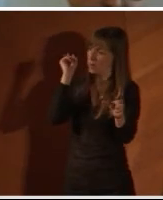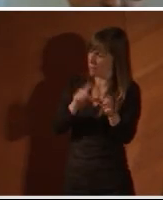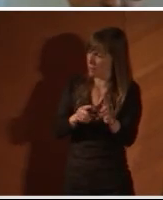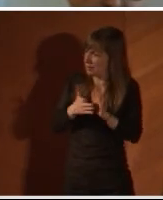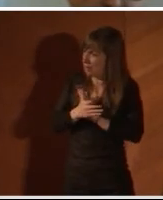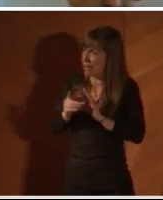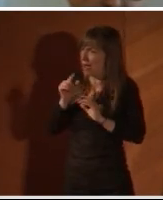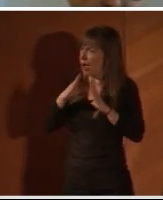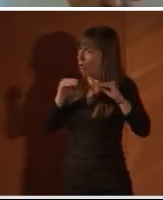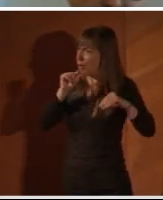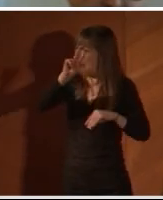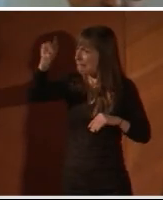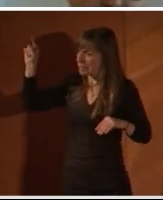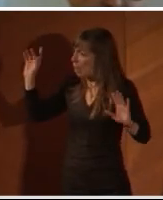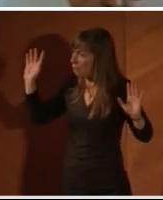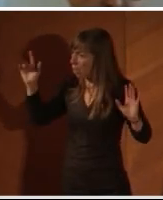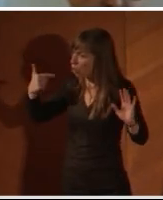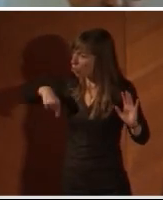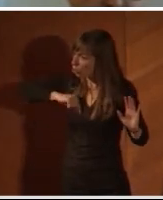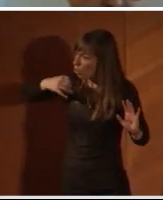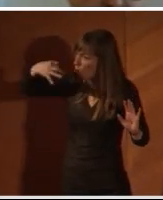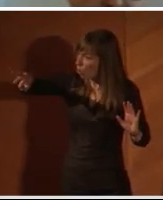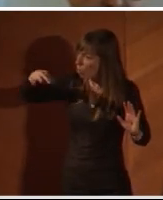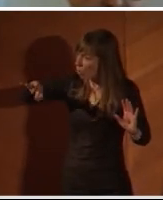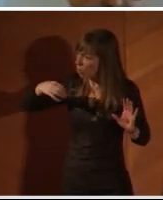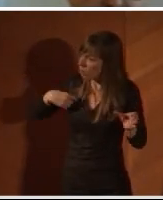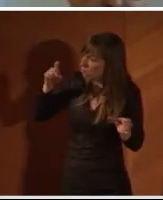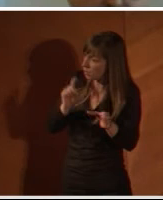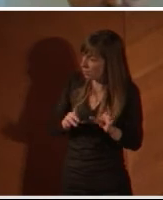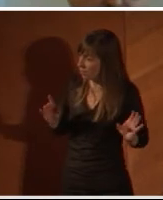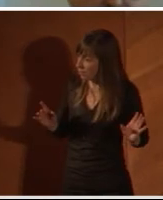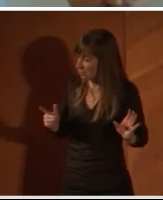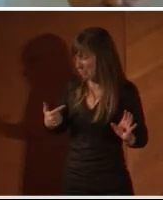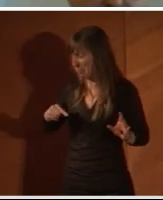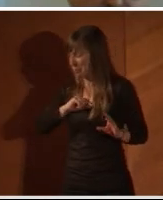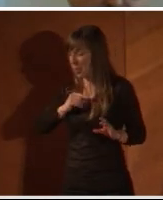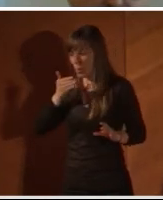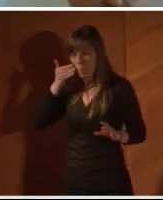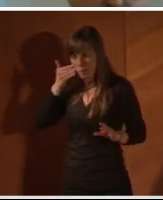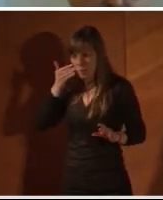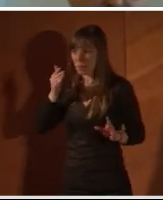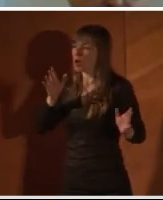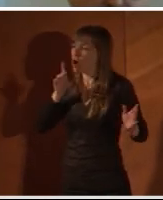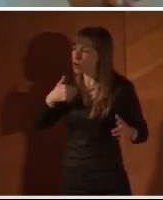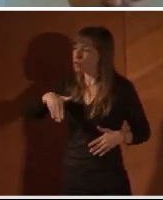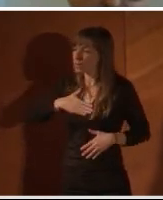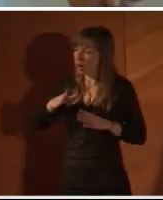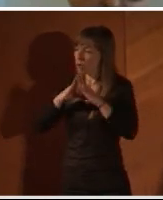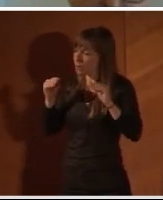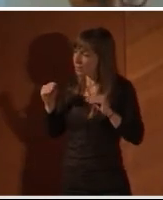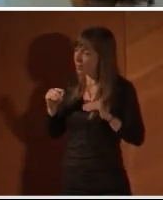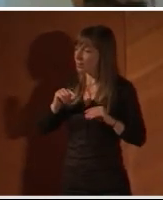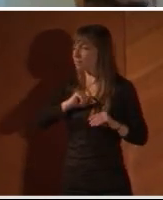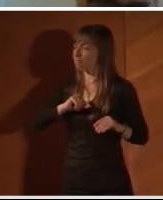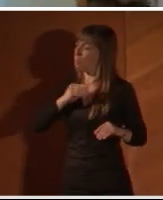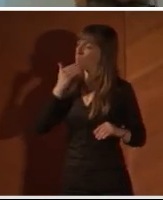única universidad por el momento que está aquí presente. Pero nos sentimos ciudad y, de hecho, somos también,